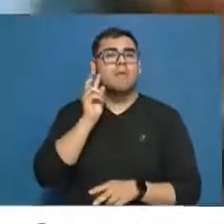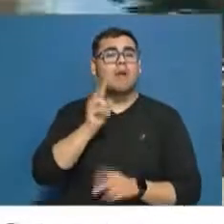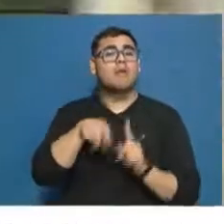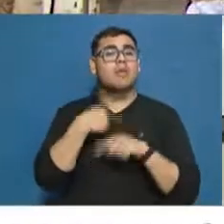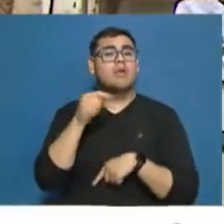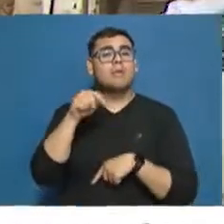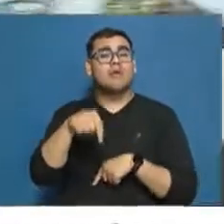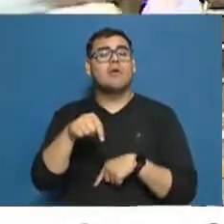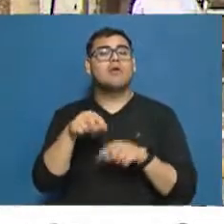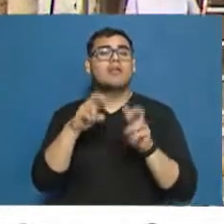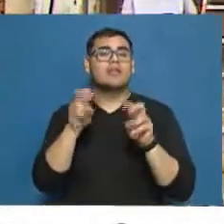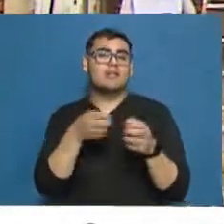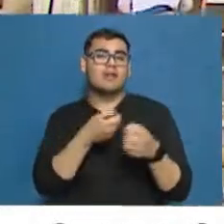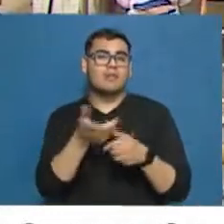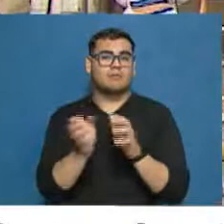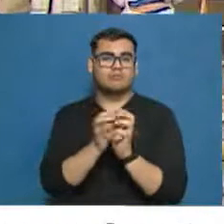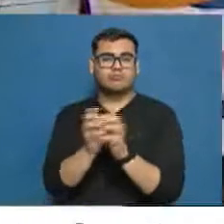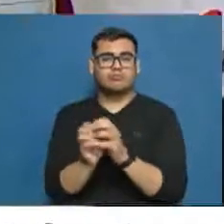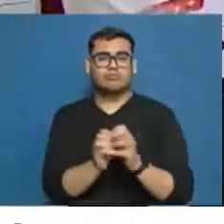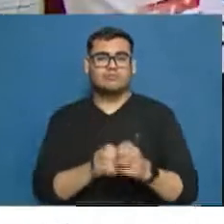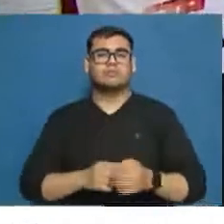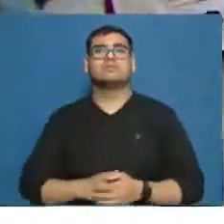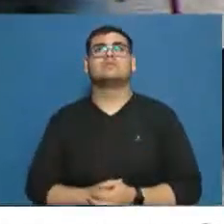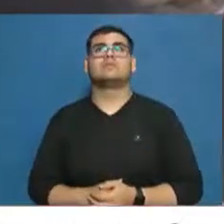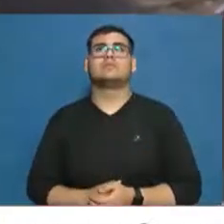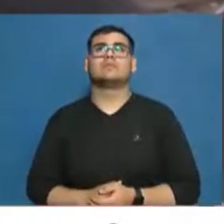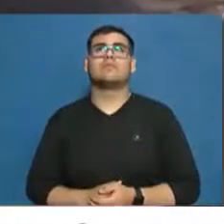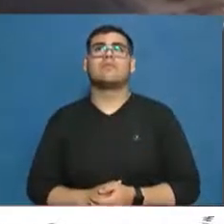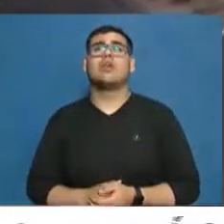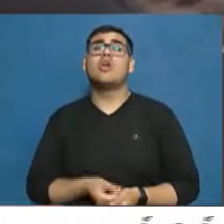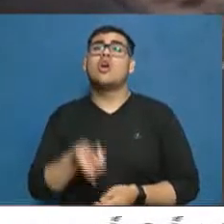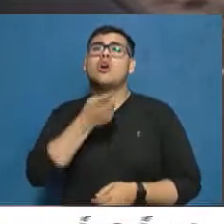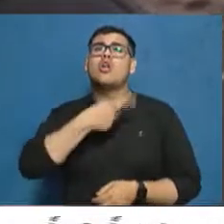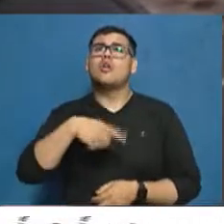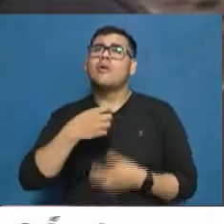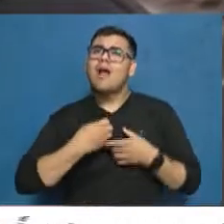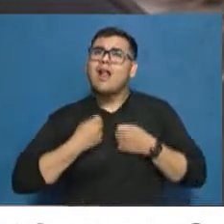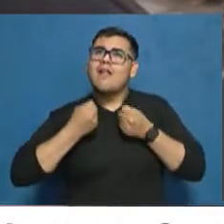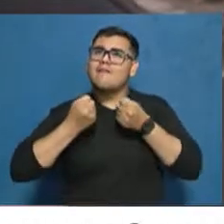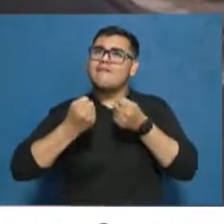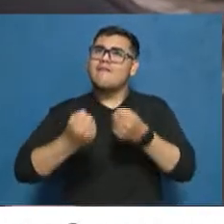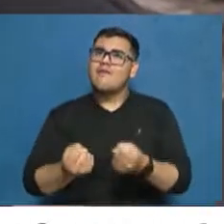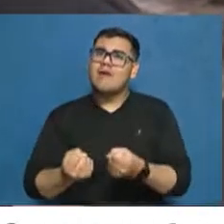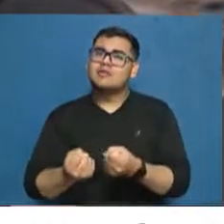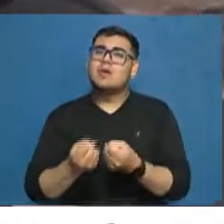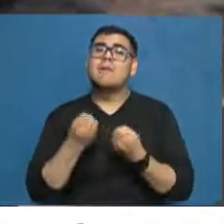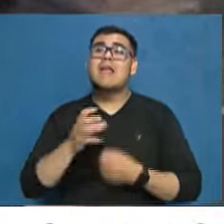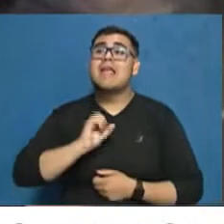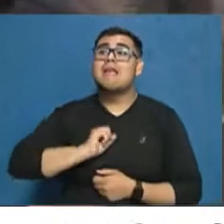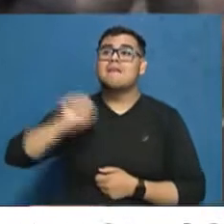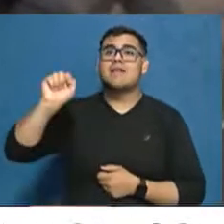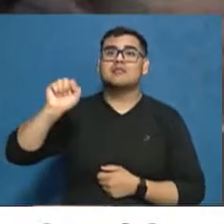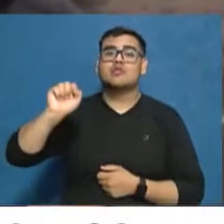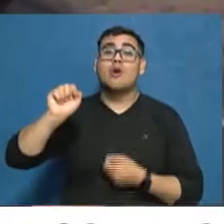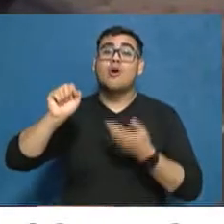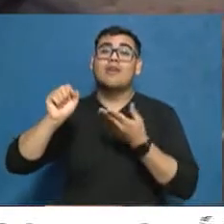mañana, como vos decías, en la Subsecretaría de Trabajo. Vamos a hacer todo el esfuerzo para alcanzar a la inflación de manera tal que el salario